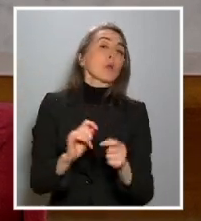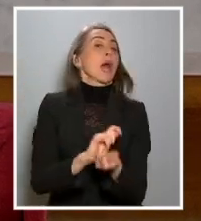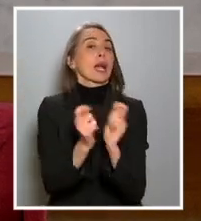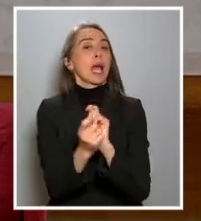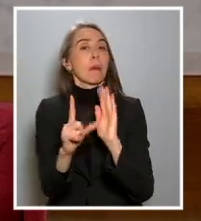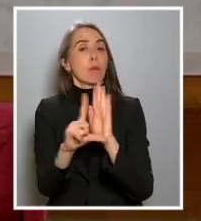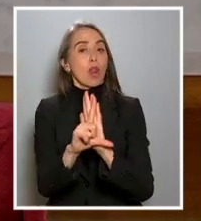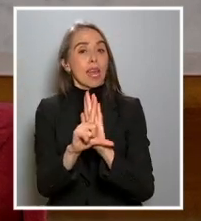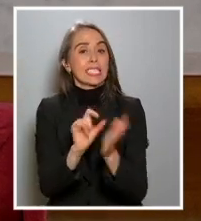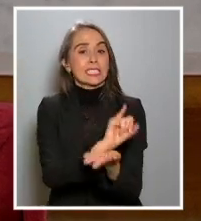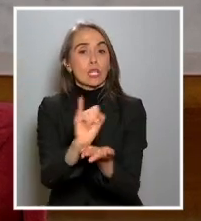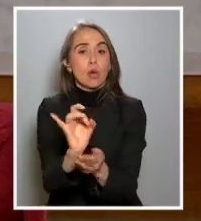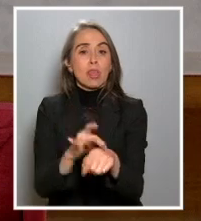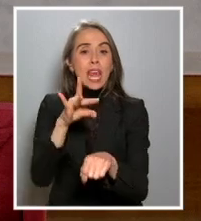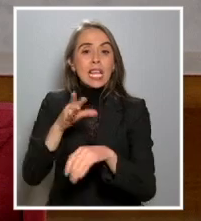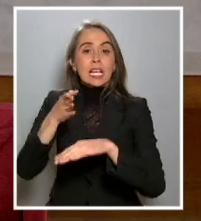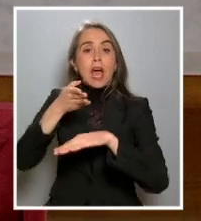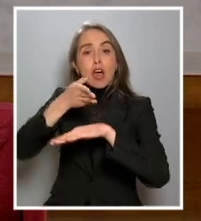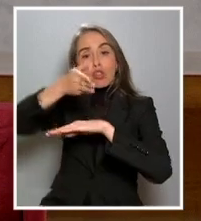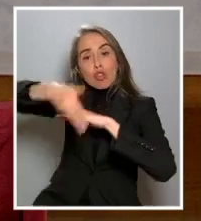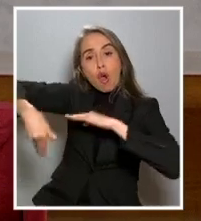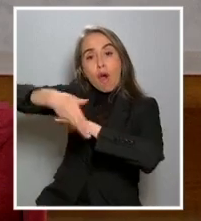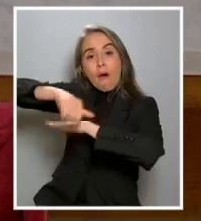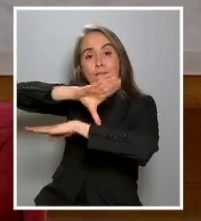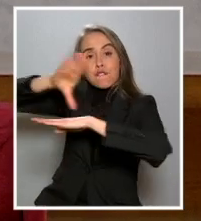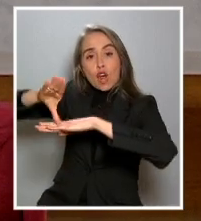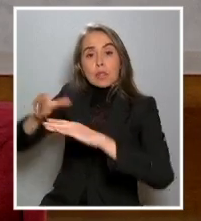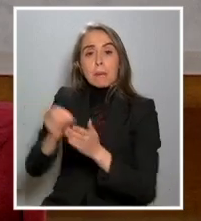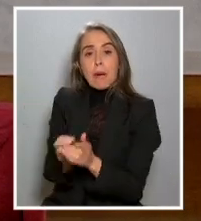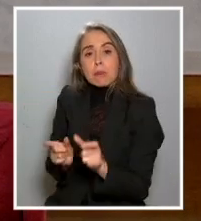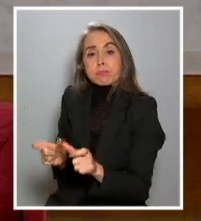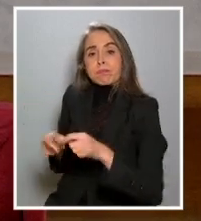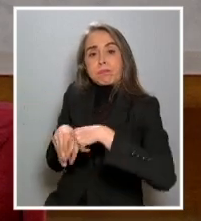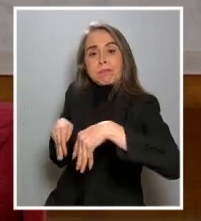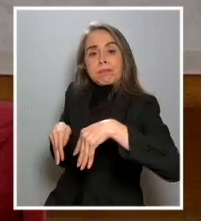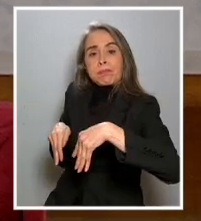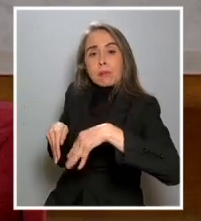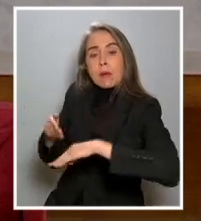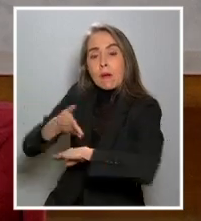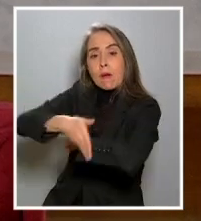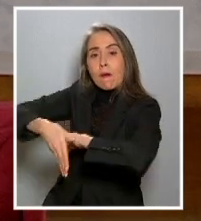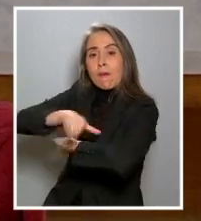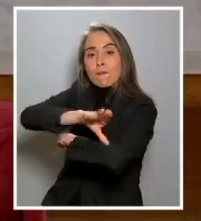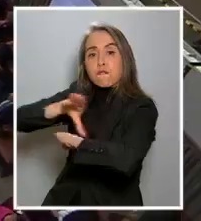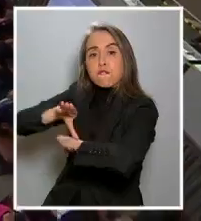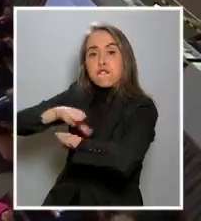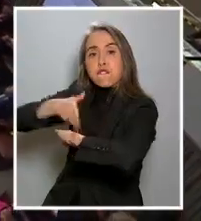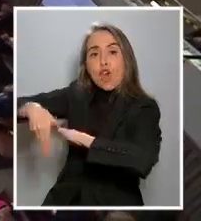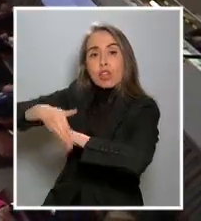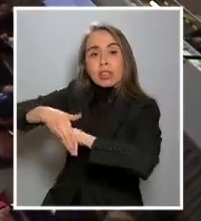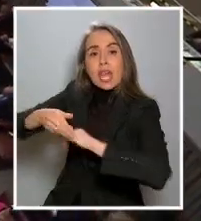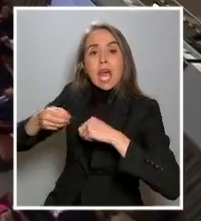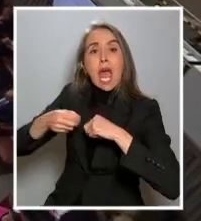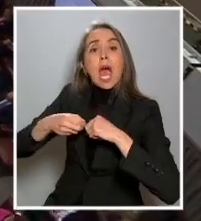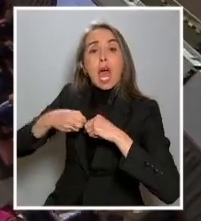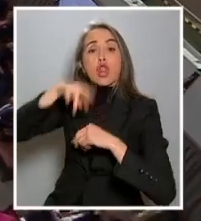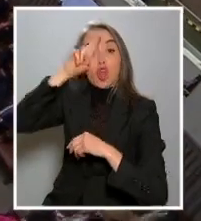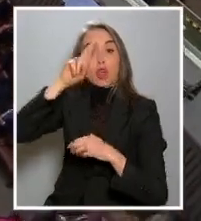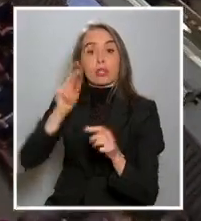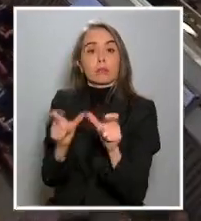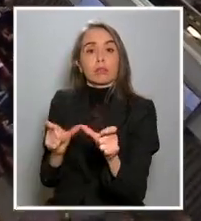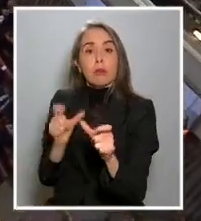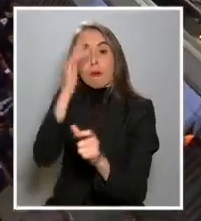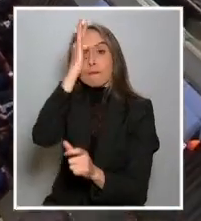crítica y fronteras, estamos reforzando el control de la frontera norte, la cual está custodiada por las Fuerzas Armadas.